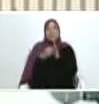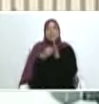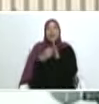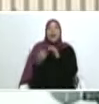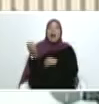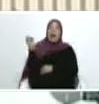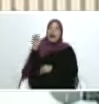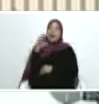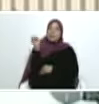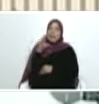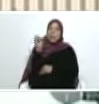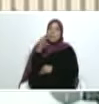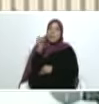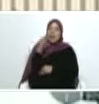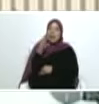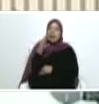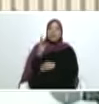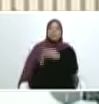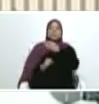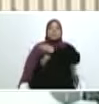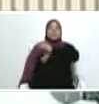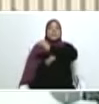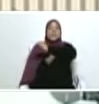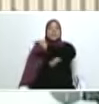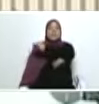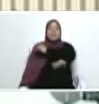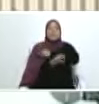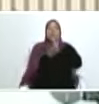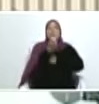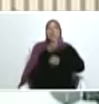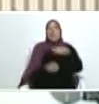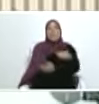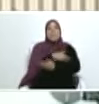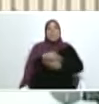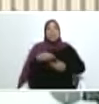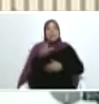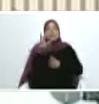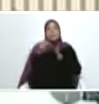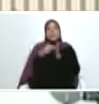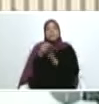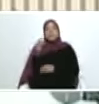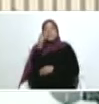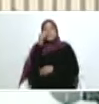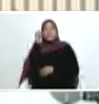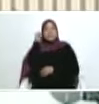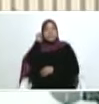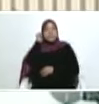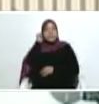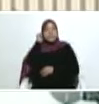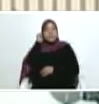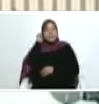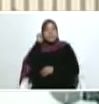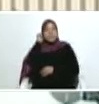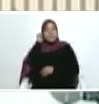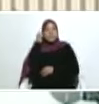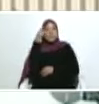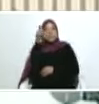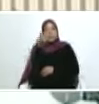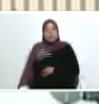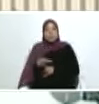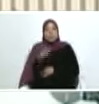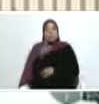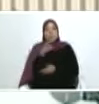base. Más de 2.300.000 hombres y mujeres de carne y hueso con